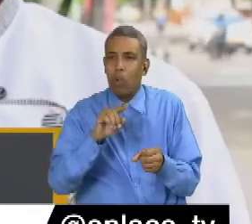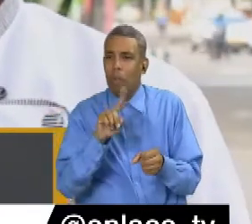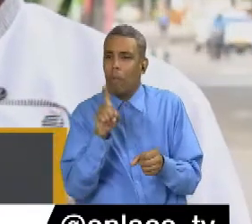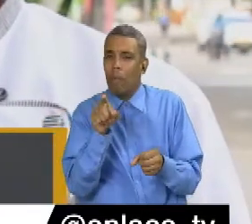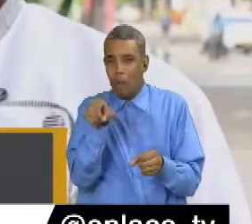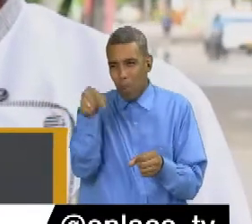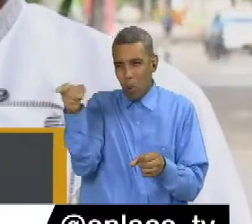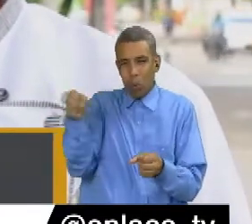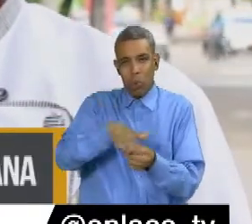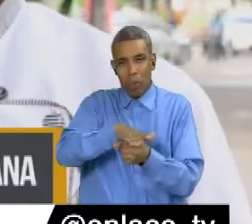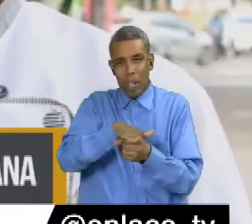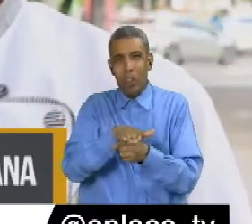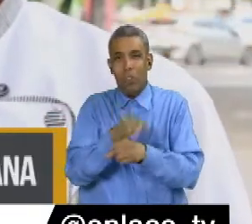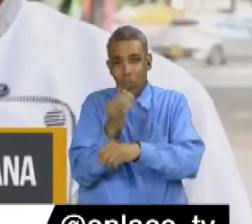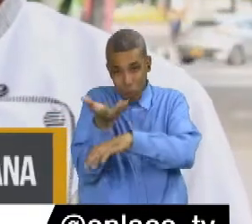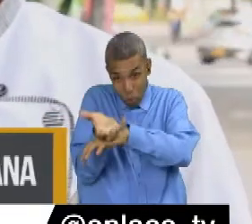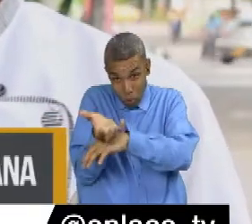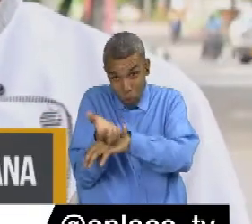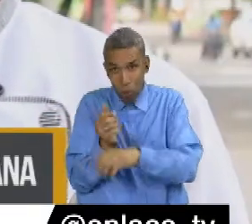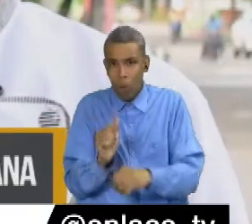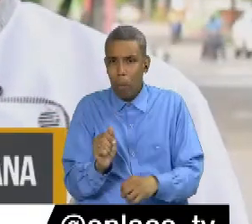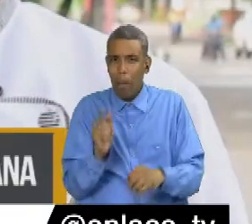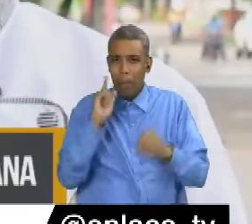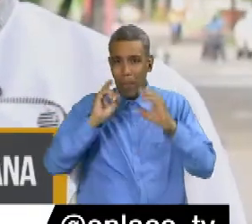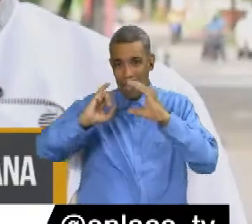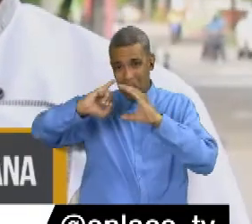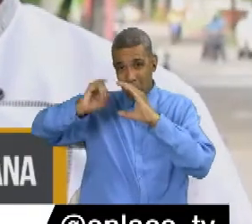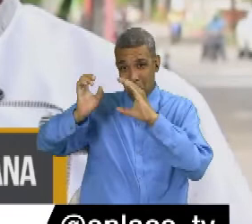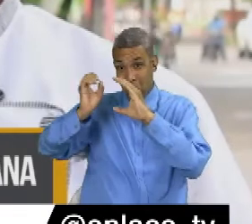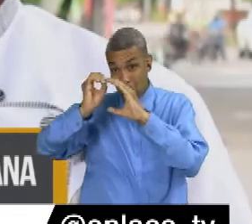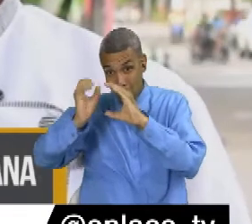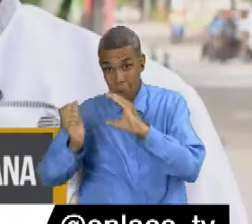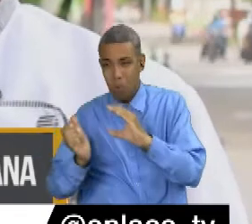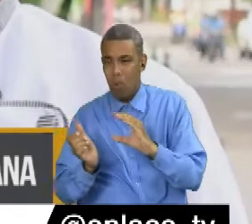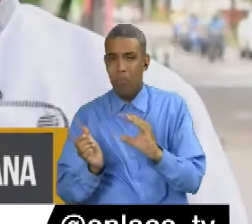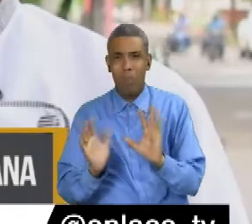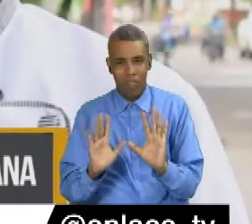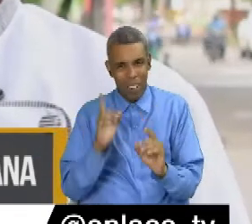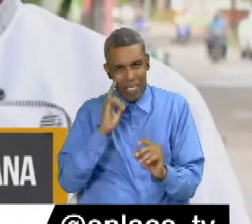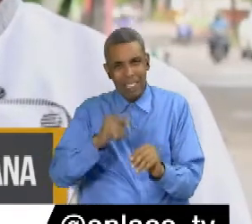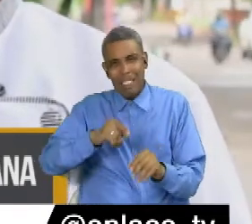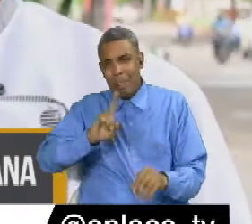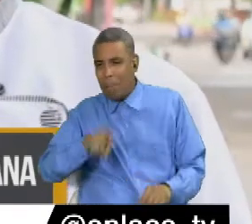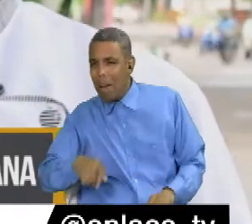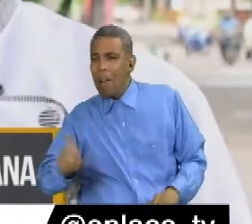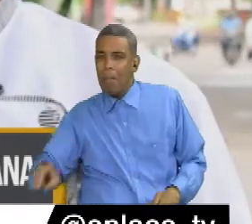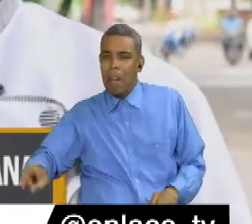diagonal a Donatello. Y fueron pasando los años, hace